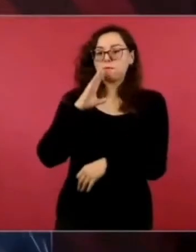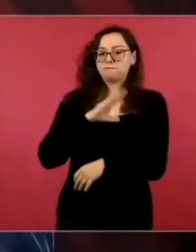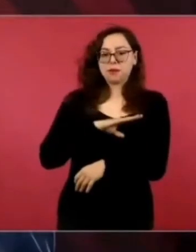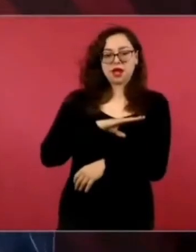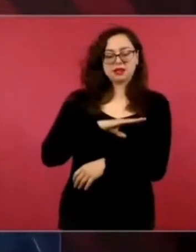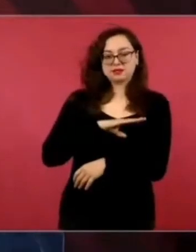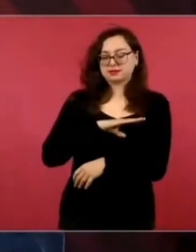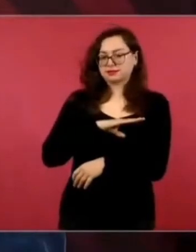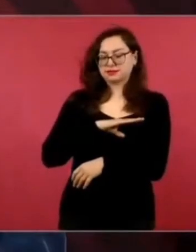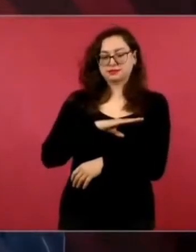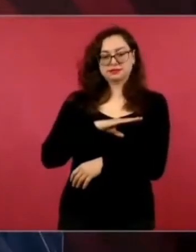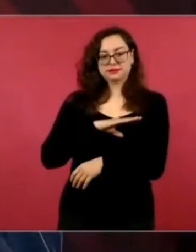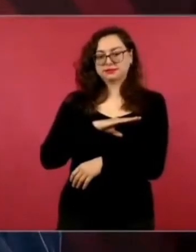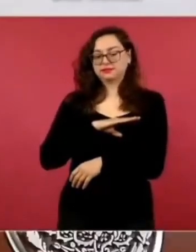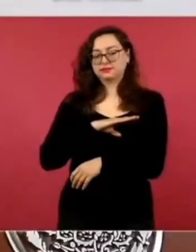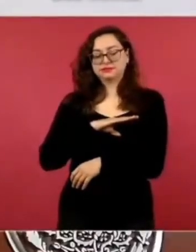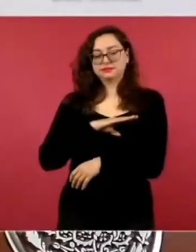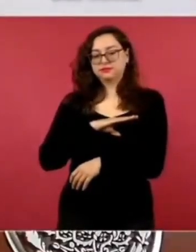los